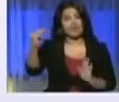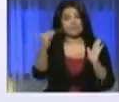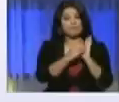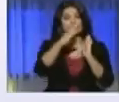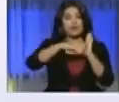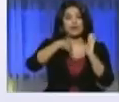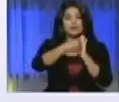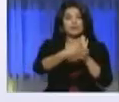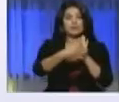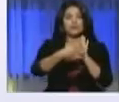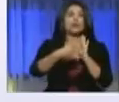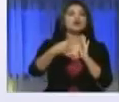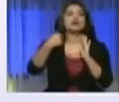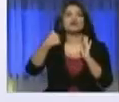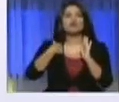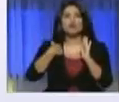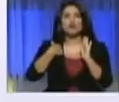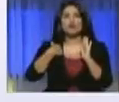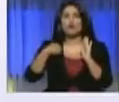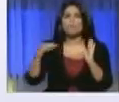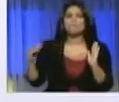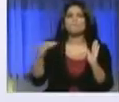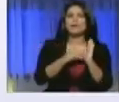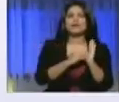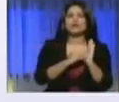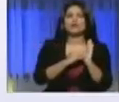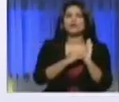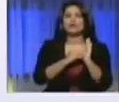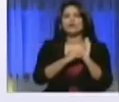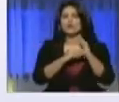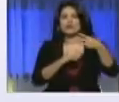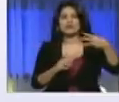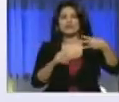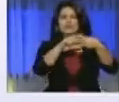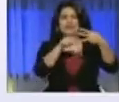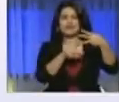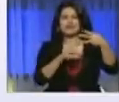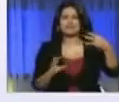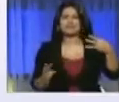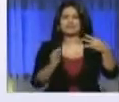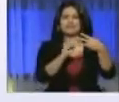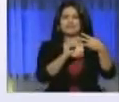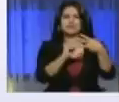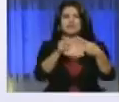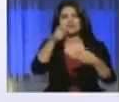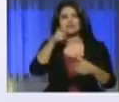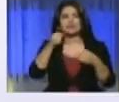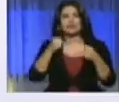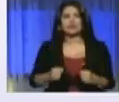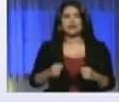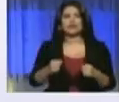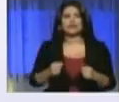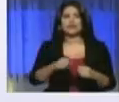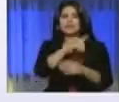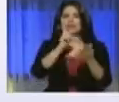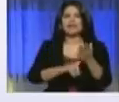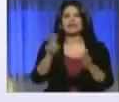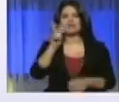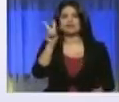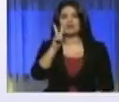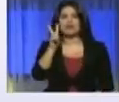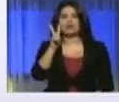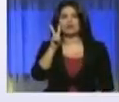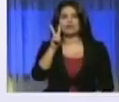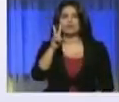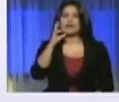incluiría en el punto número 3 de las tres líneas, la seguridad integral del venezolano, y